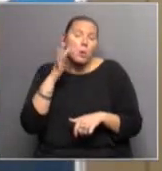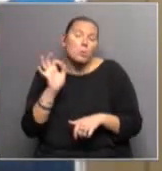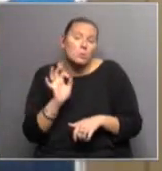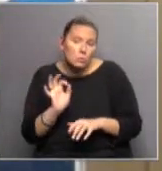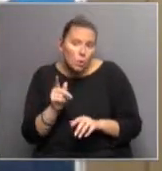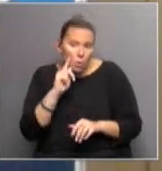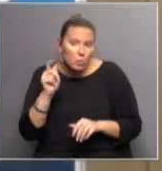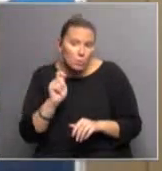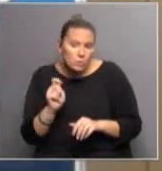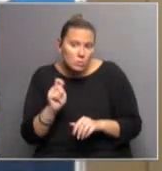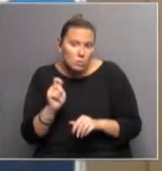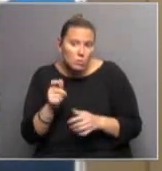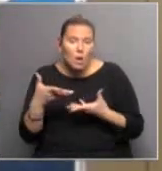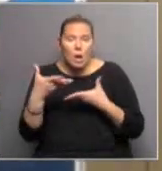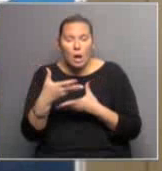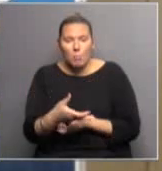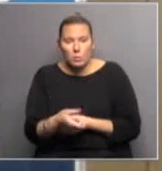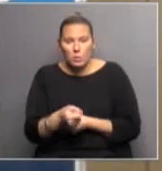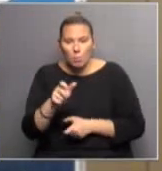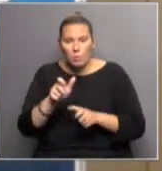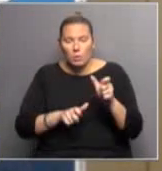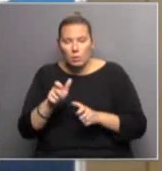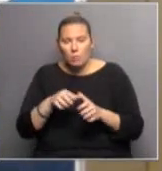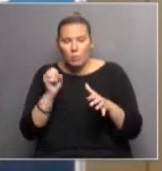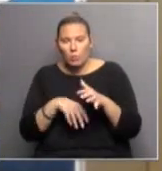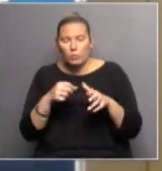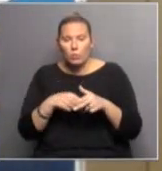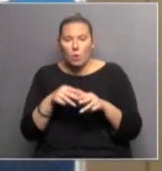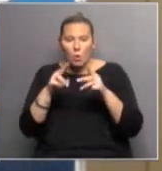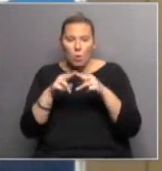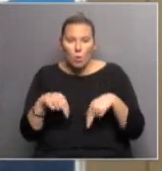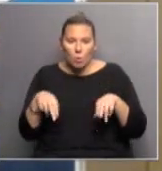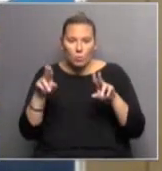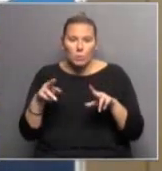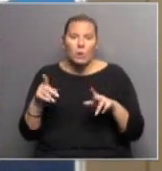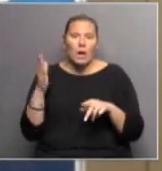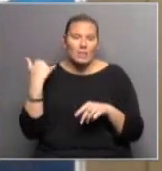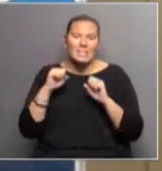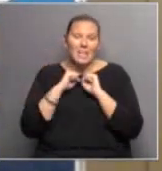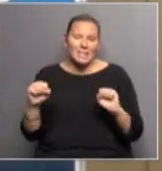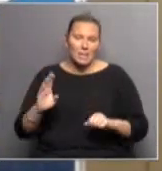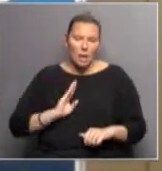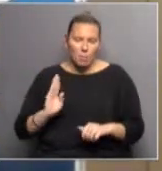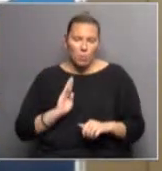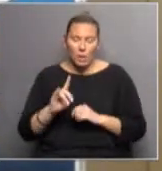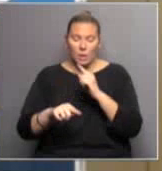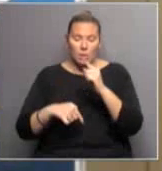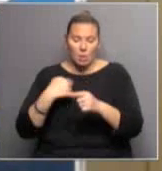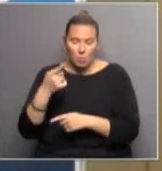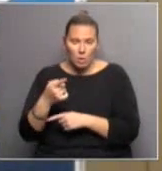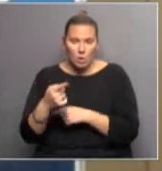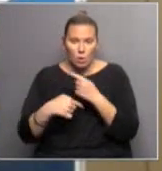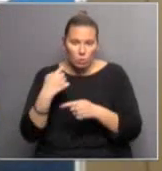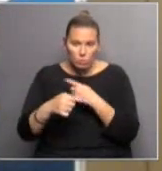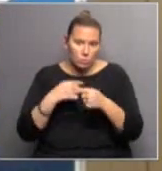apoyado por el Fondo de Población de Naciones Unidas en lo que era en aquella época la Secretaría de la Mujer, y luego continuamos con